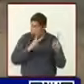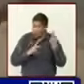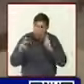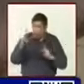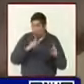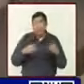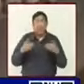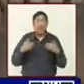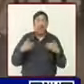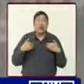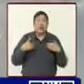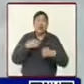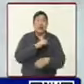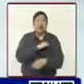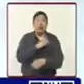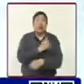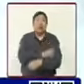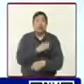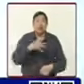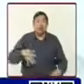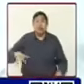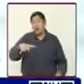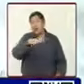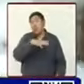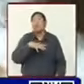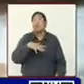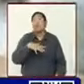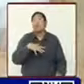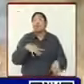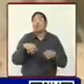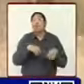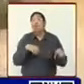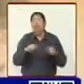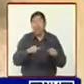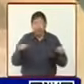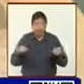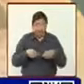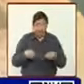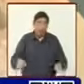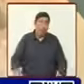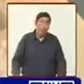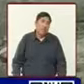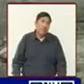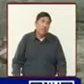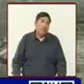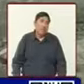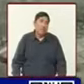preocupaciones que van teniendo las autoridades del mundo. Pues obviamente genera esta alerta.